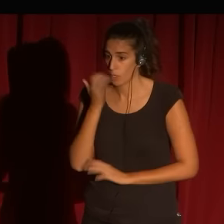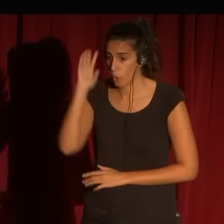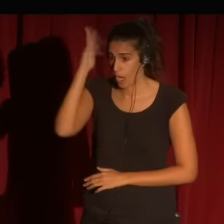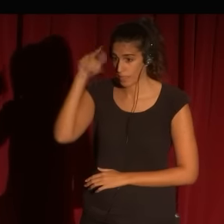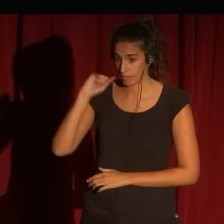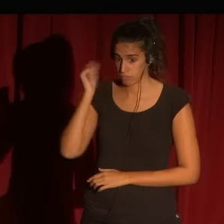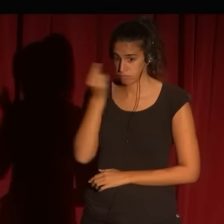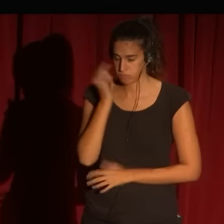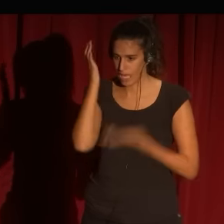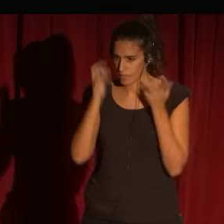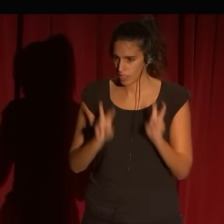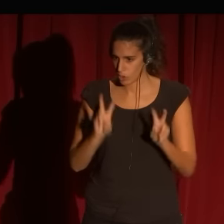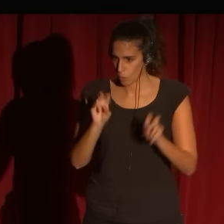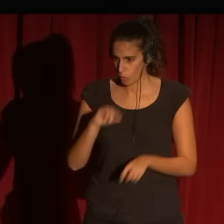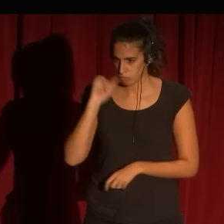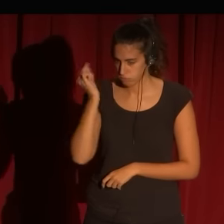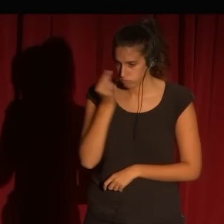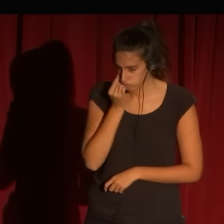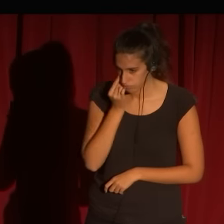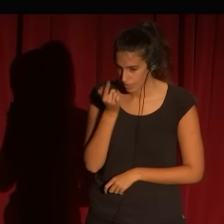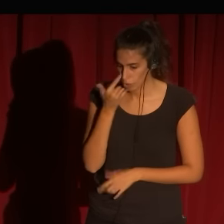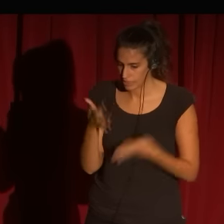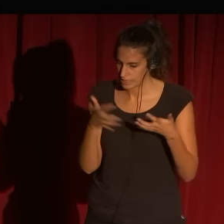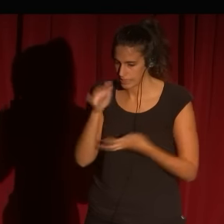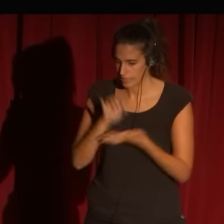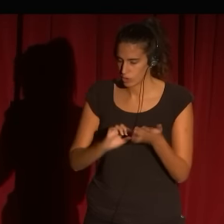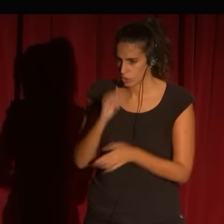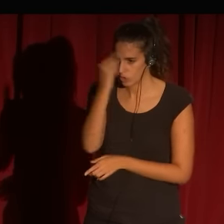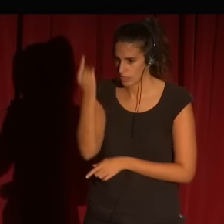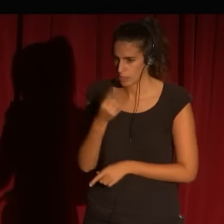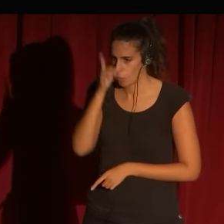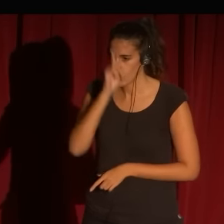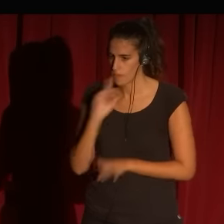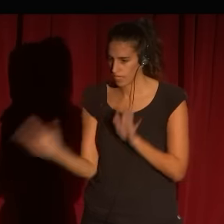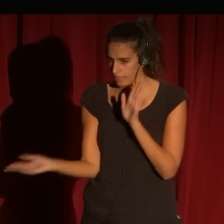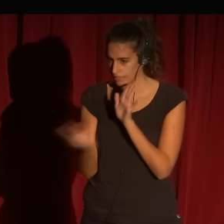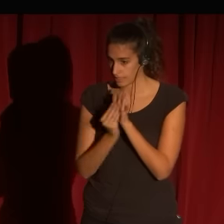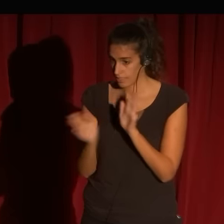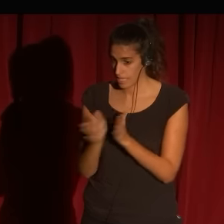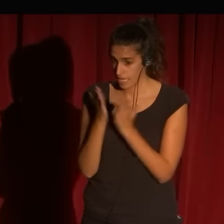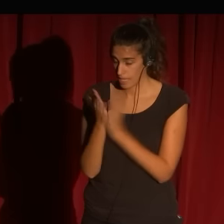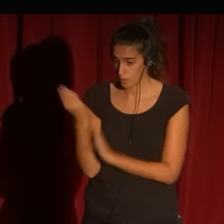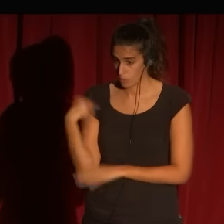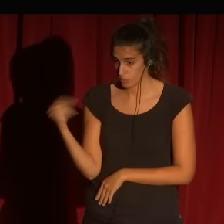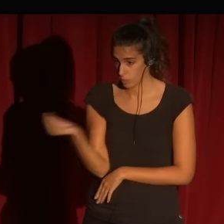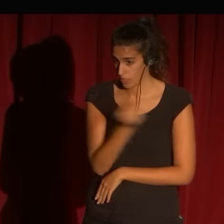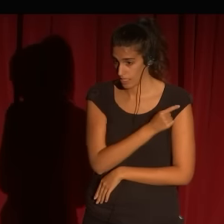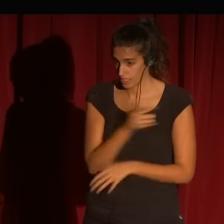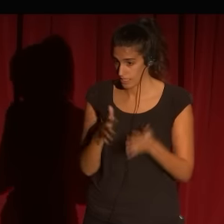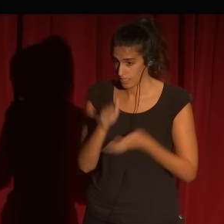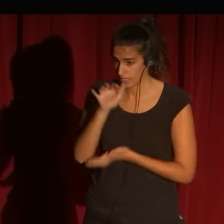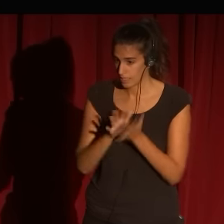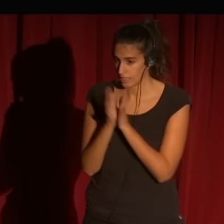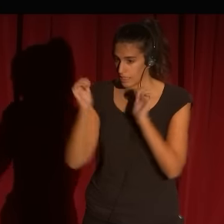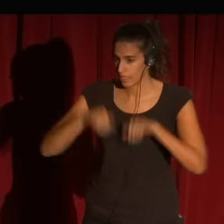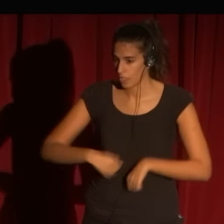América y se pone muy de moda ilustrar estos textos con imágenes y en un libro como este por ejemplo que es un tratado de botánica de